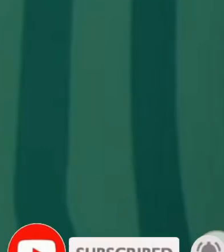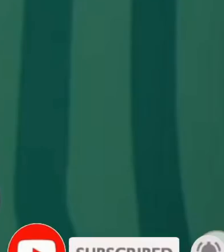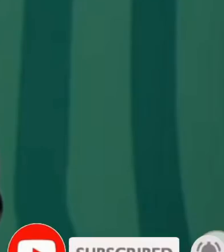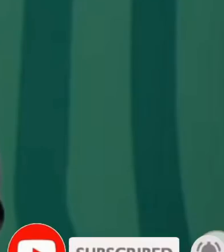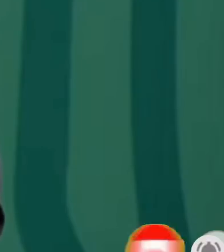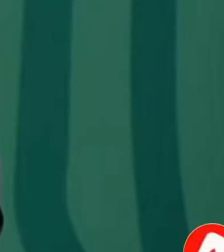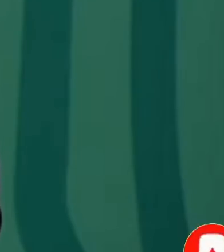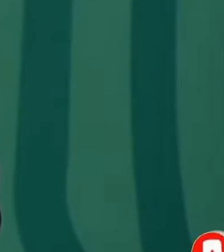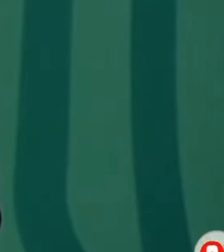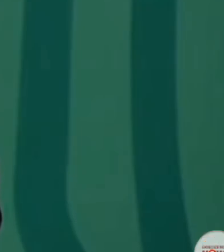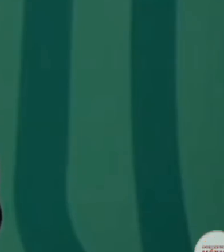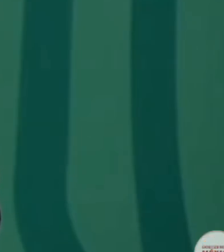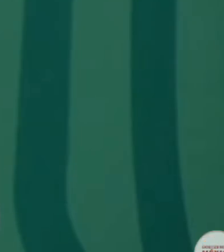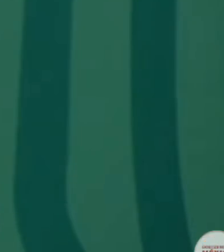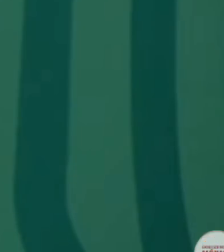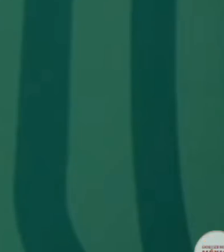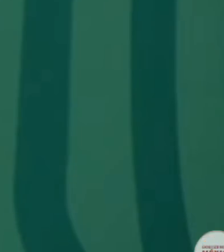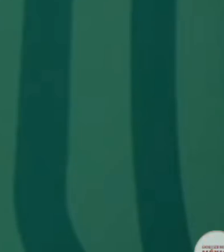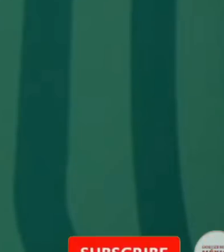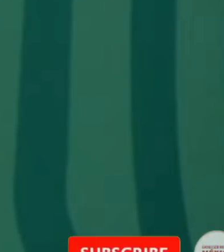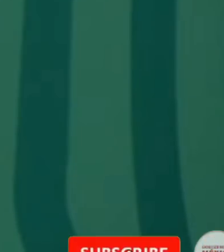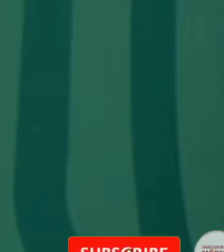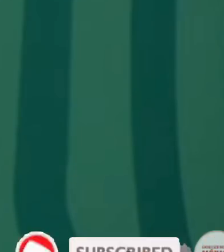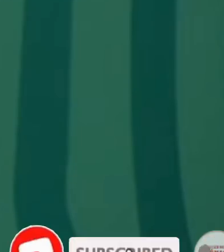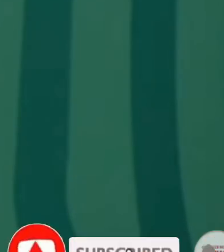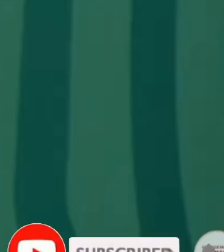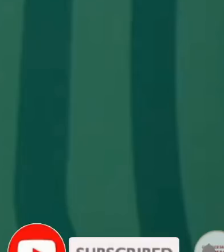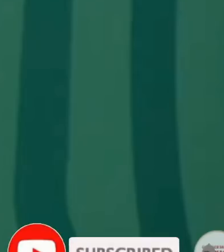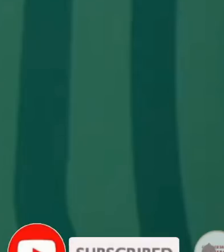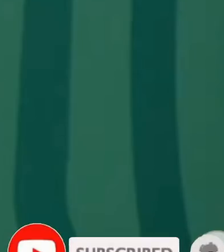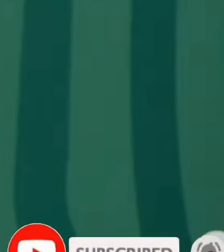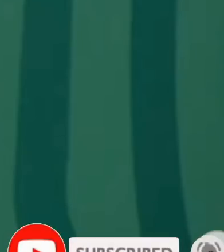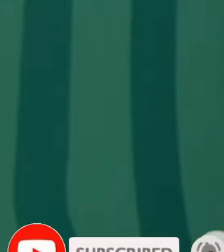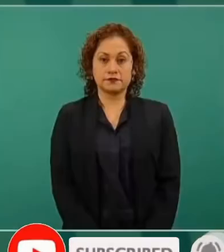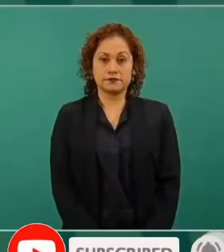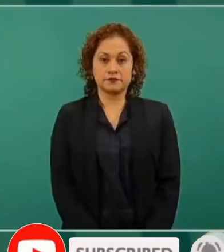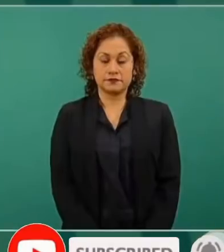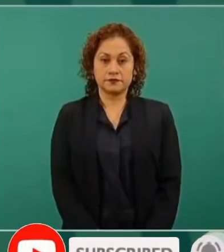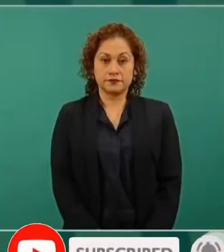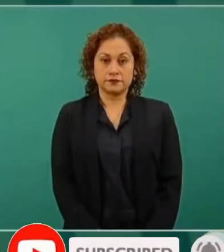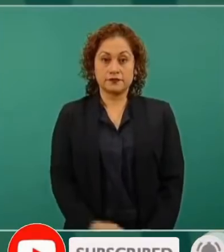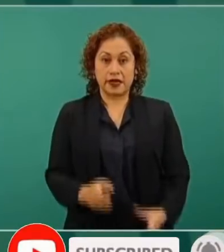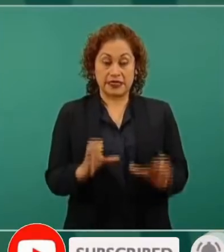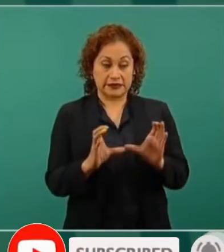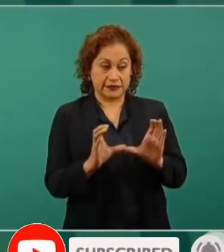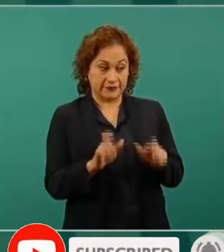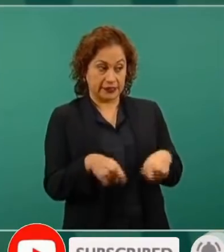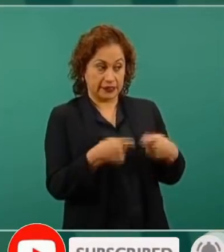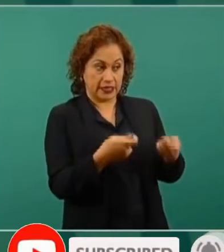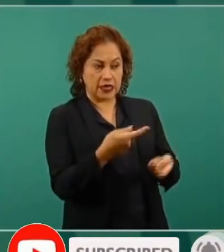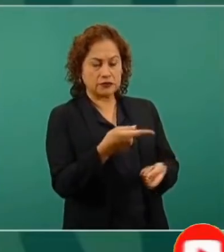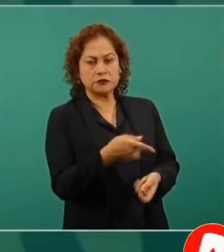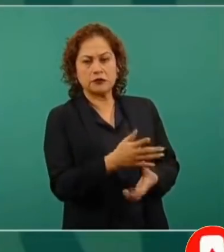certificados de energías limpias, títulos que tienen un valor en el mercado. De acuerdo con la